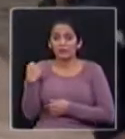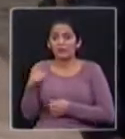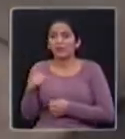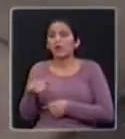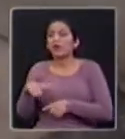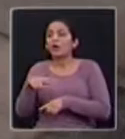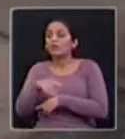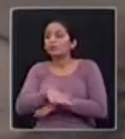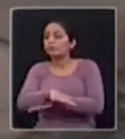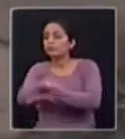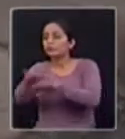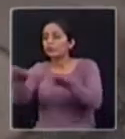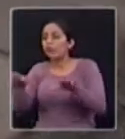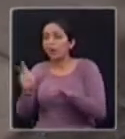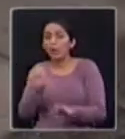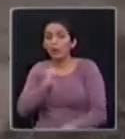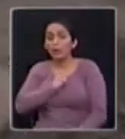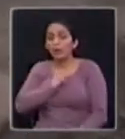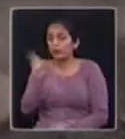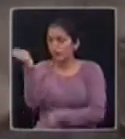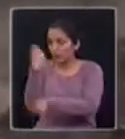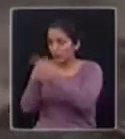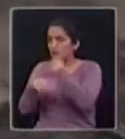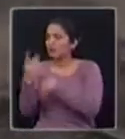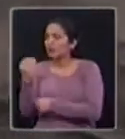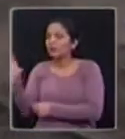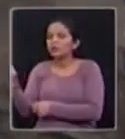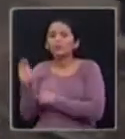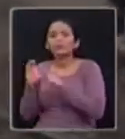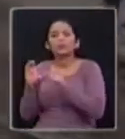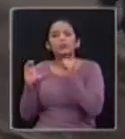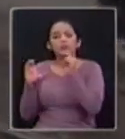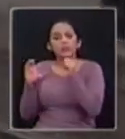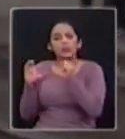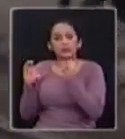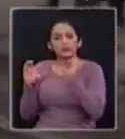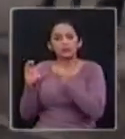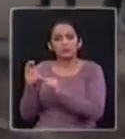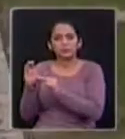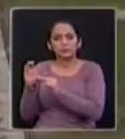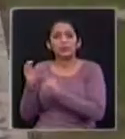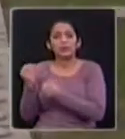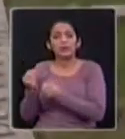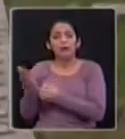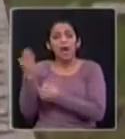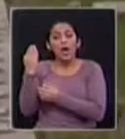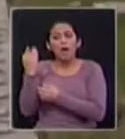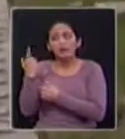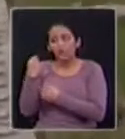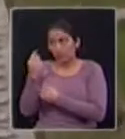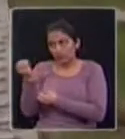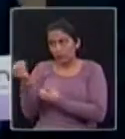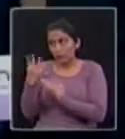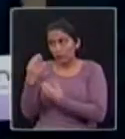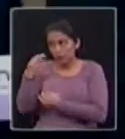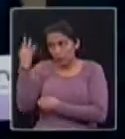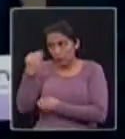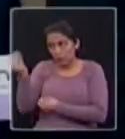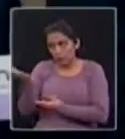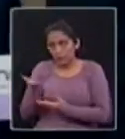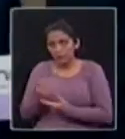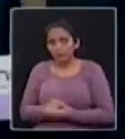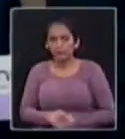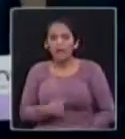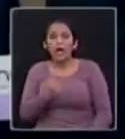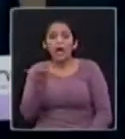Centro Sur, para financiar el proyecto en su totalidad y que este valor está en el presupuesto inicial. Se nos valoraron en